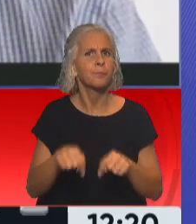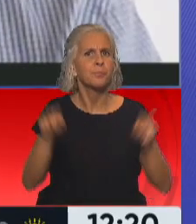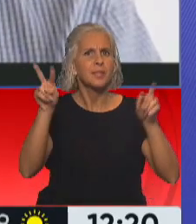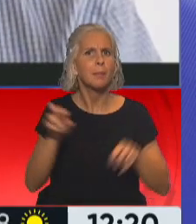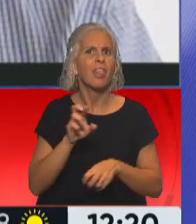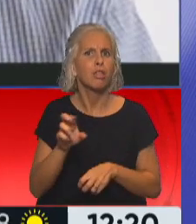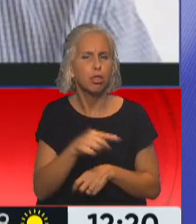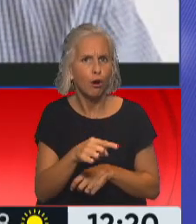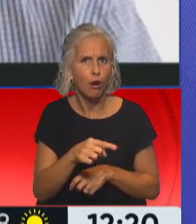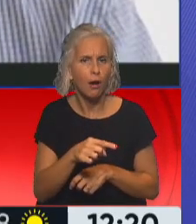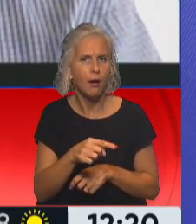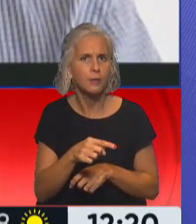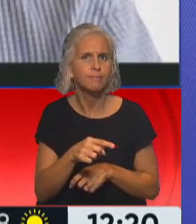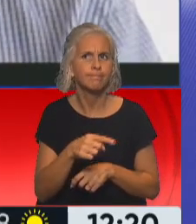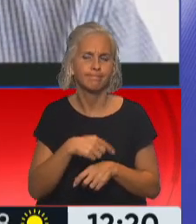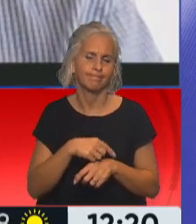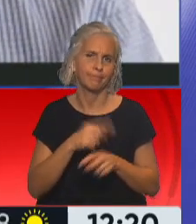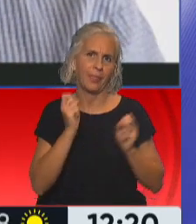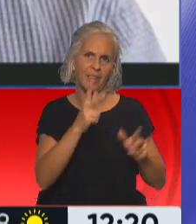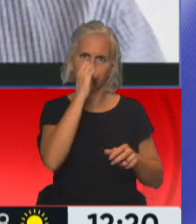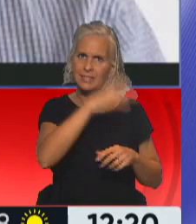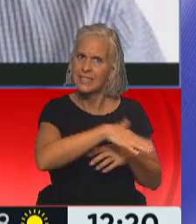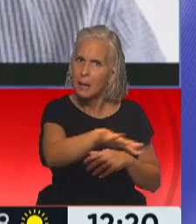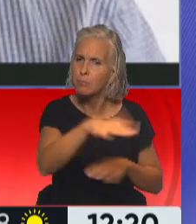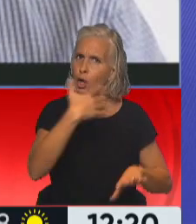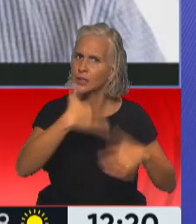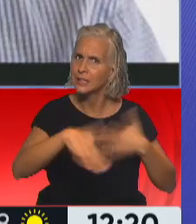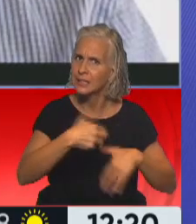dólar le está diciendo al campo que se apuren a